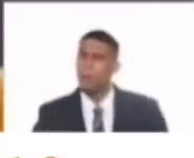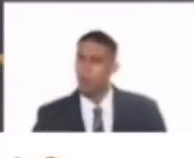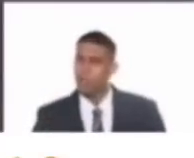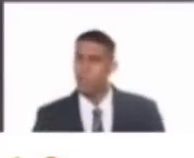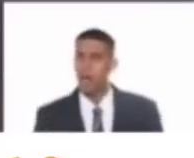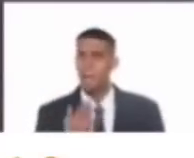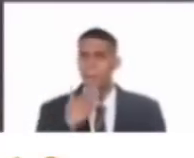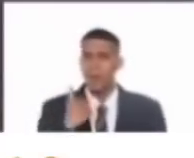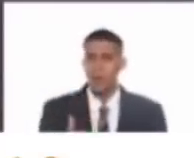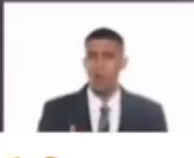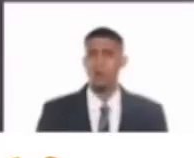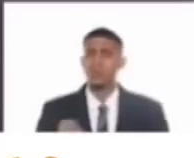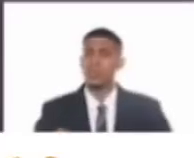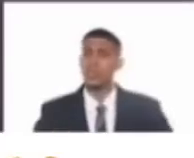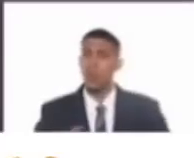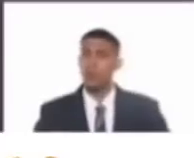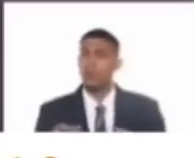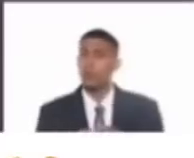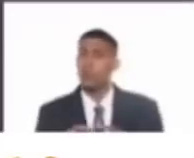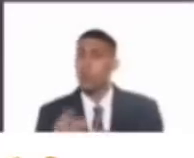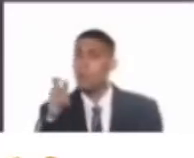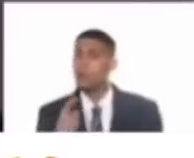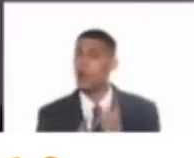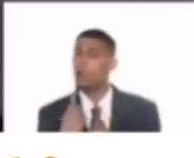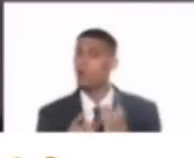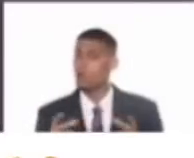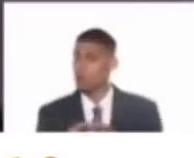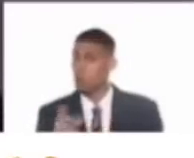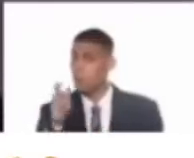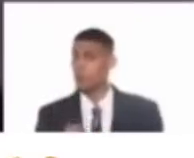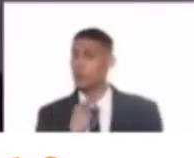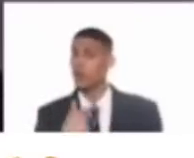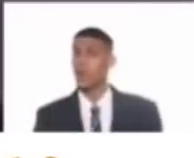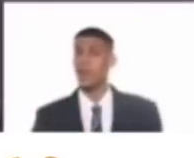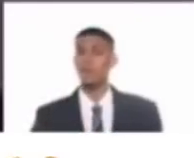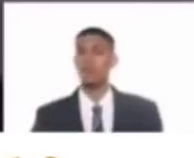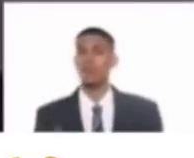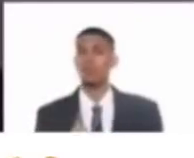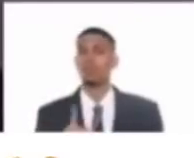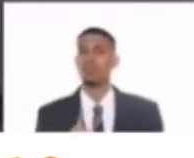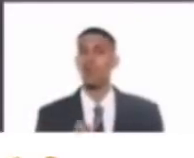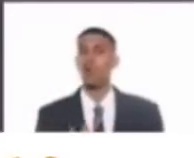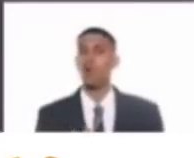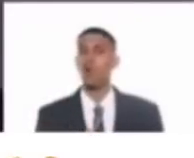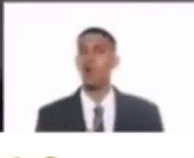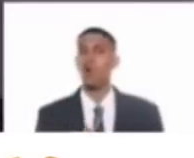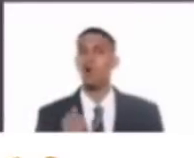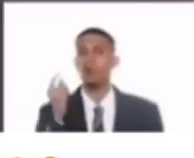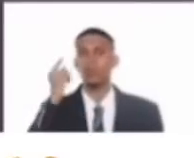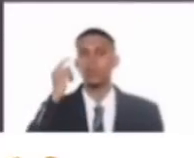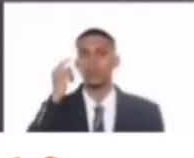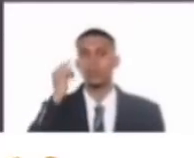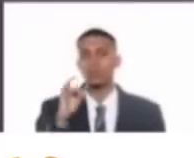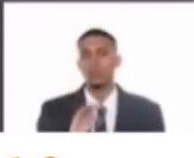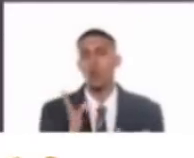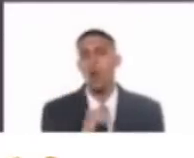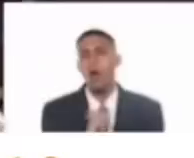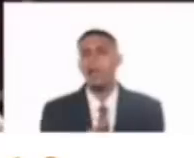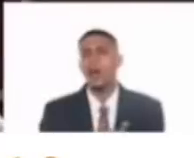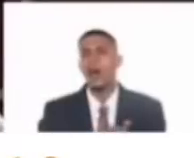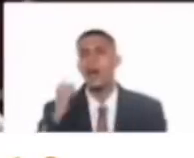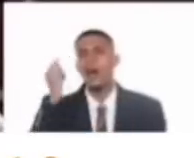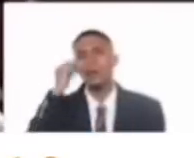de la situación por parte de un grupo de personas que actúan de digamos sin sin conciencia sin compromiso hacia la población